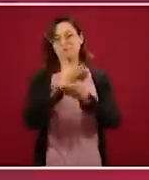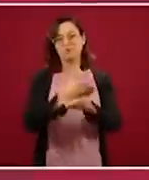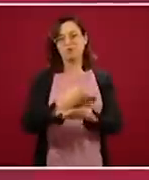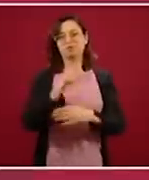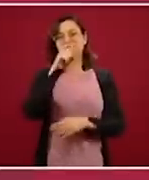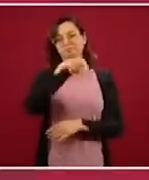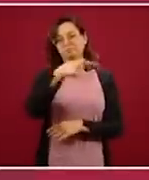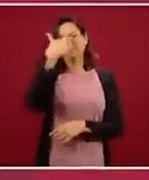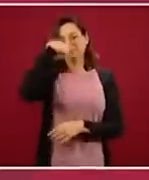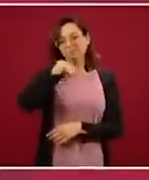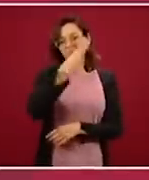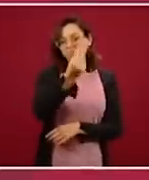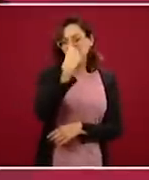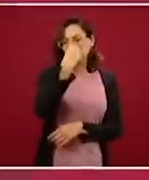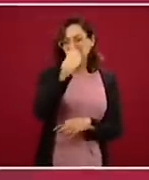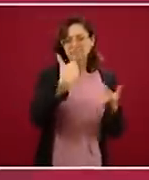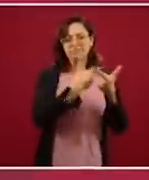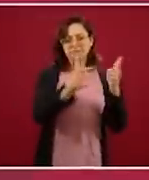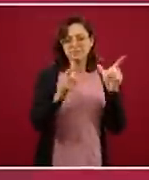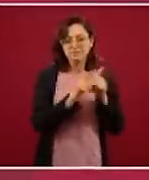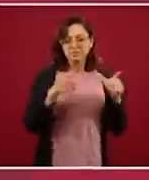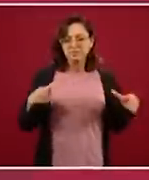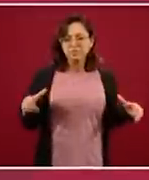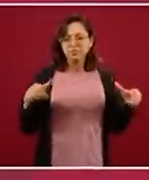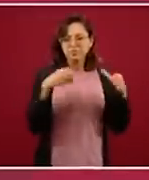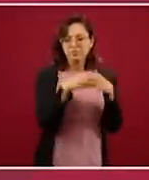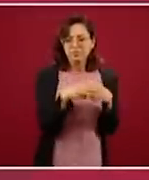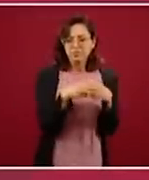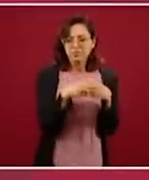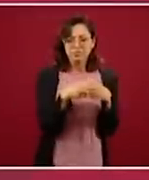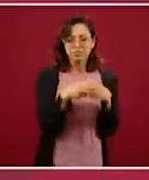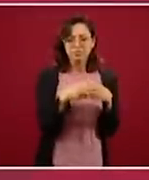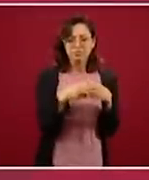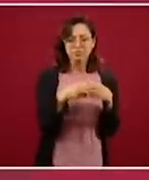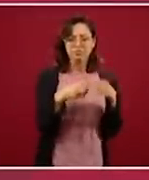cena con un grupo de empresarios